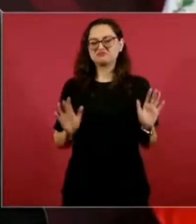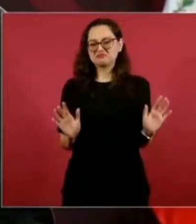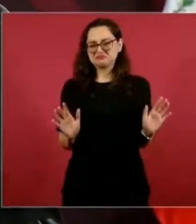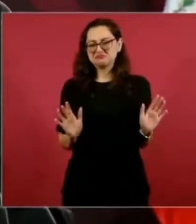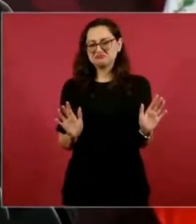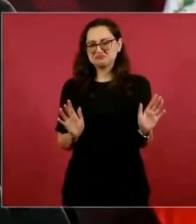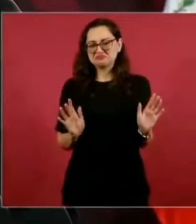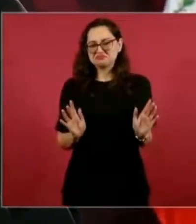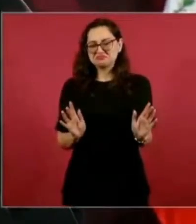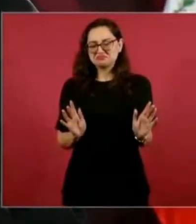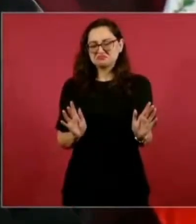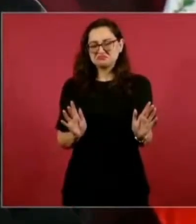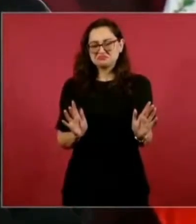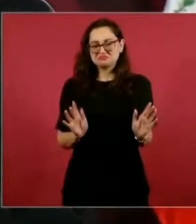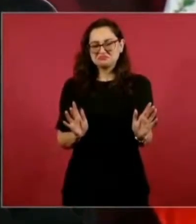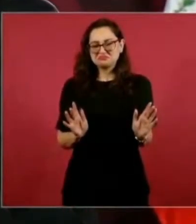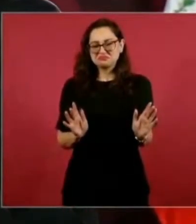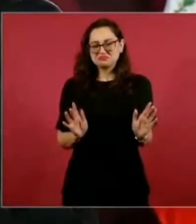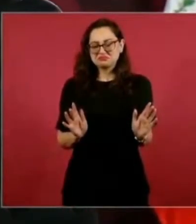de